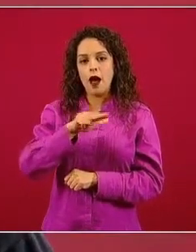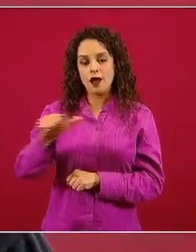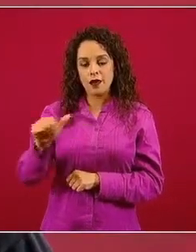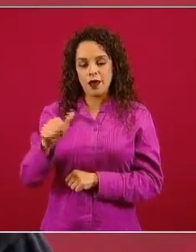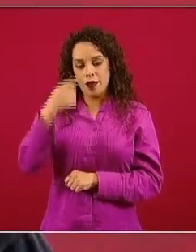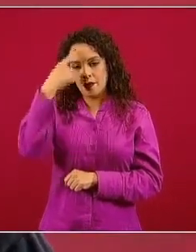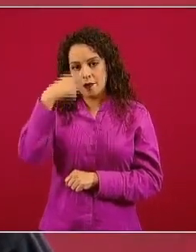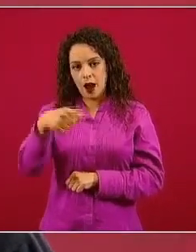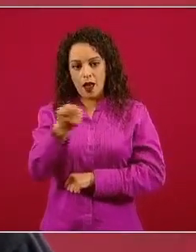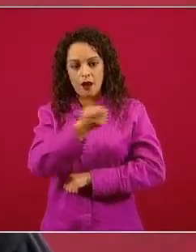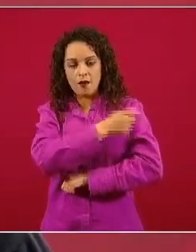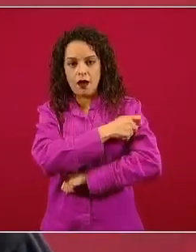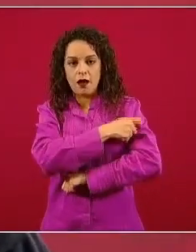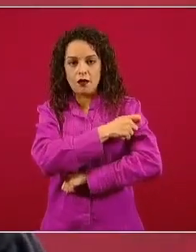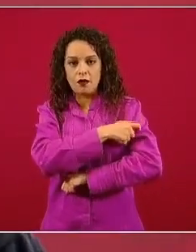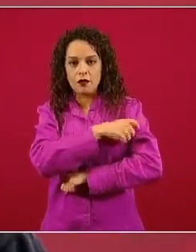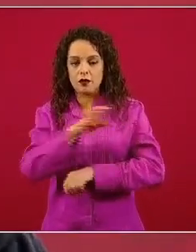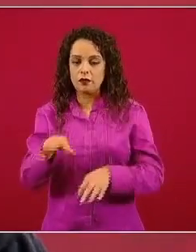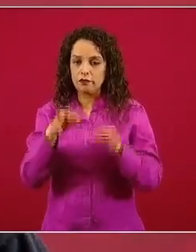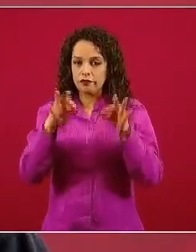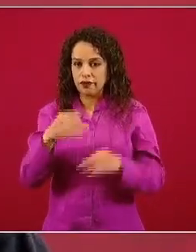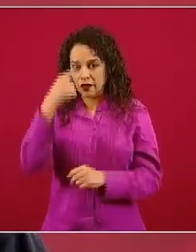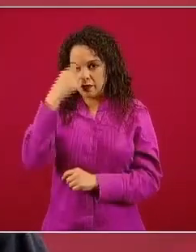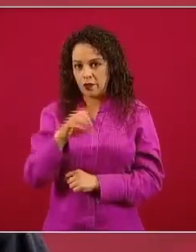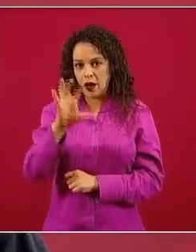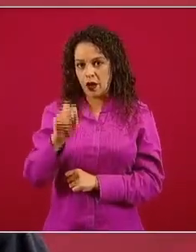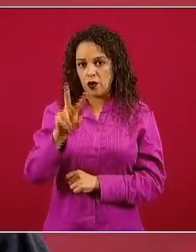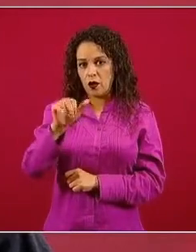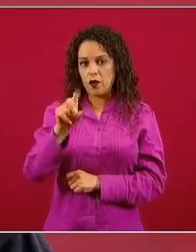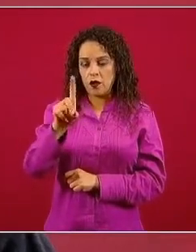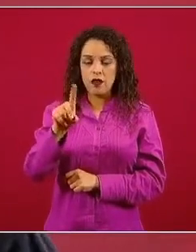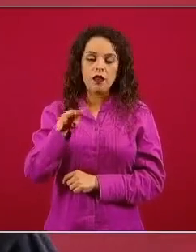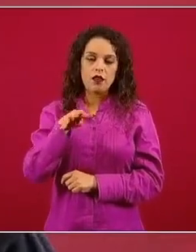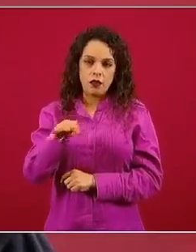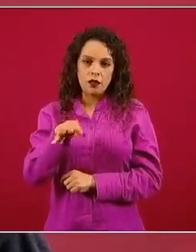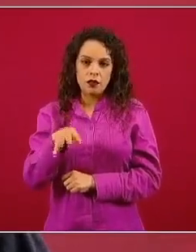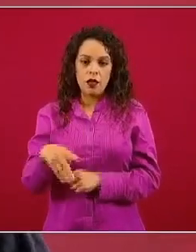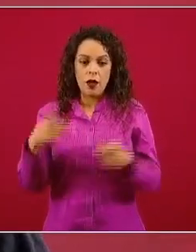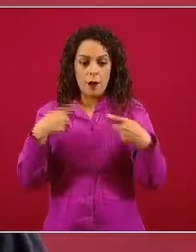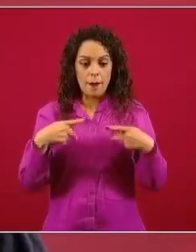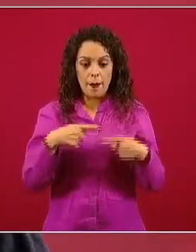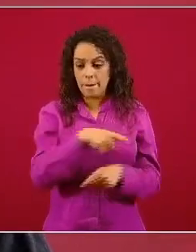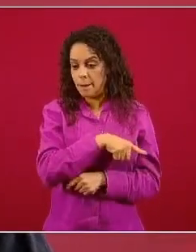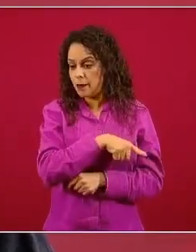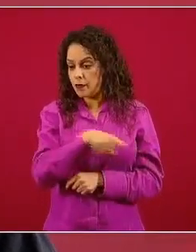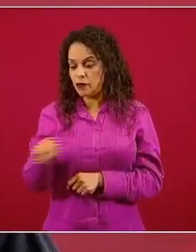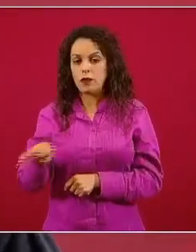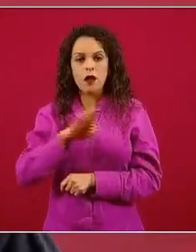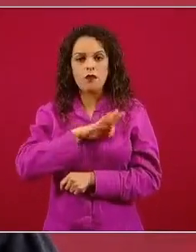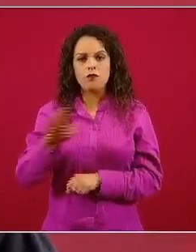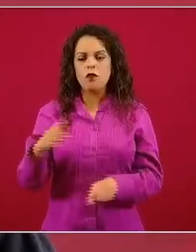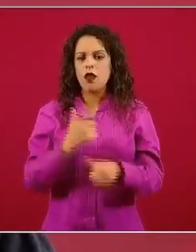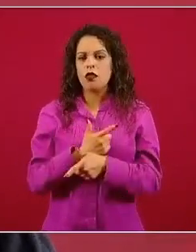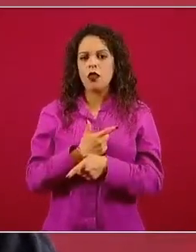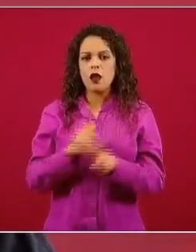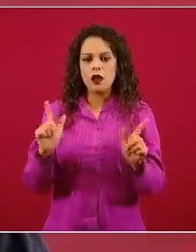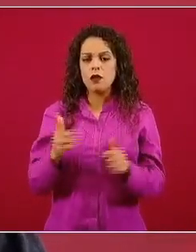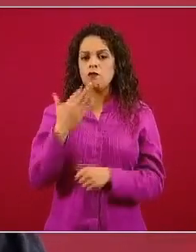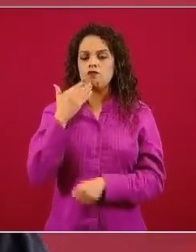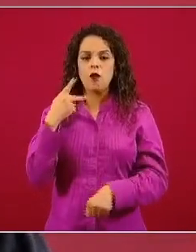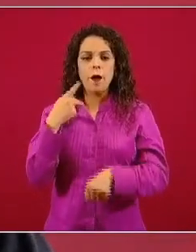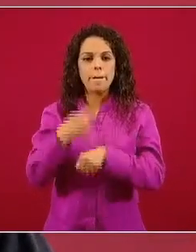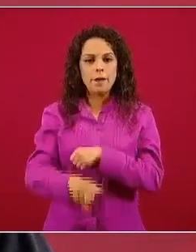todas las personas que estén integradas en estos grupos puedan sin ningún riesgo y sin ninguna predisposición